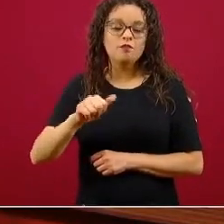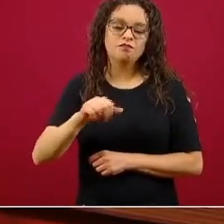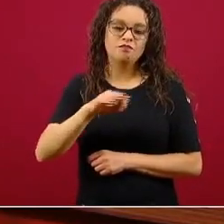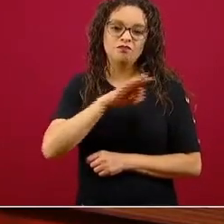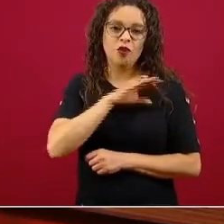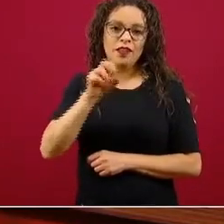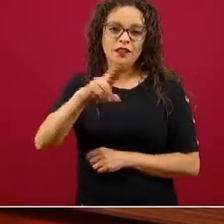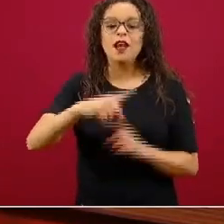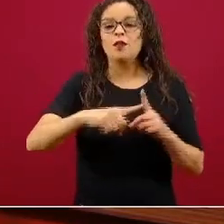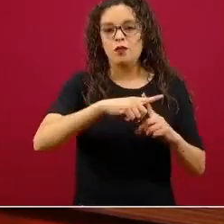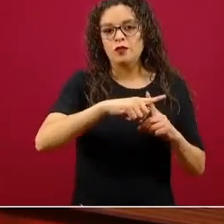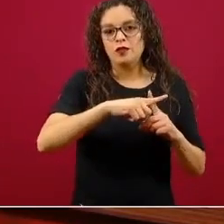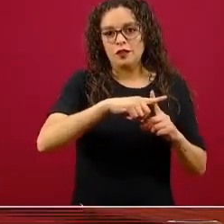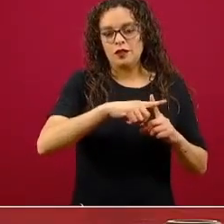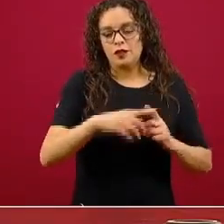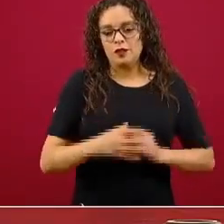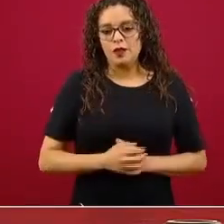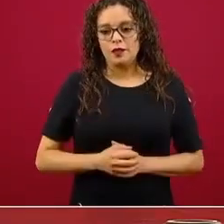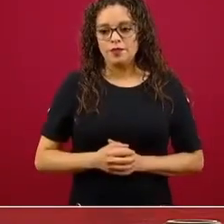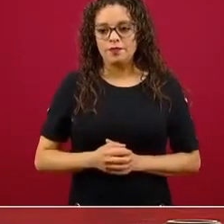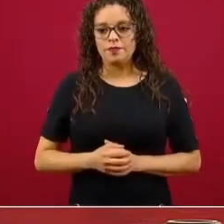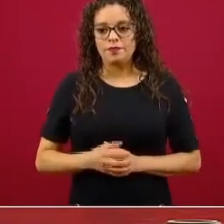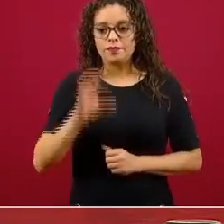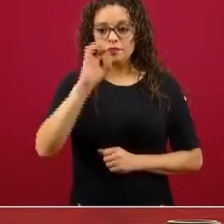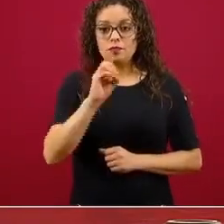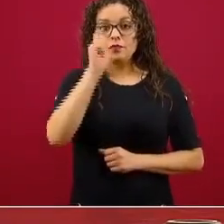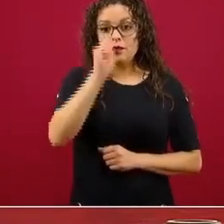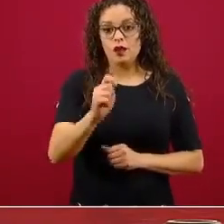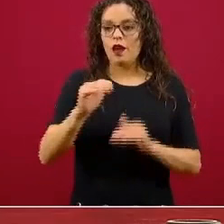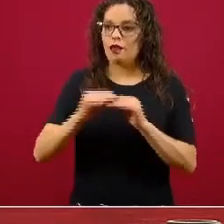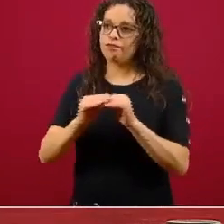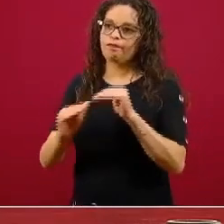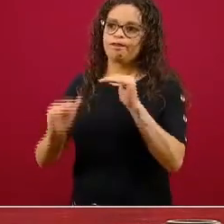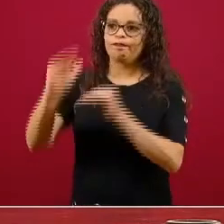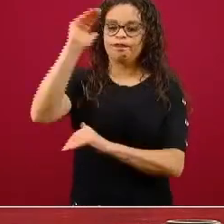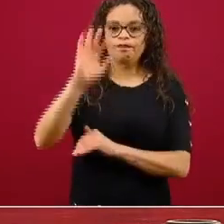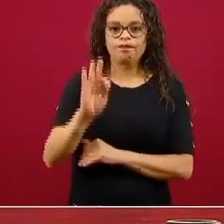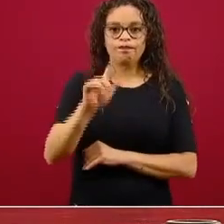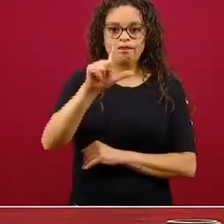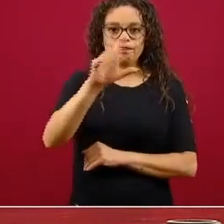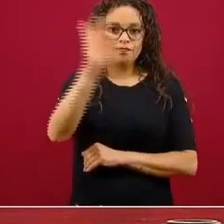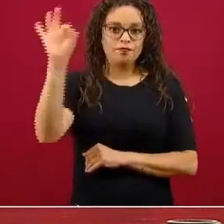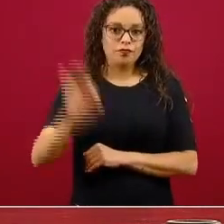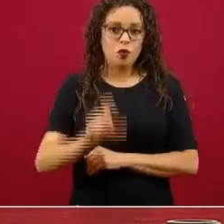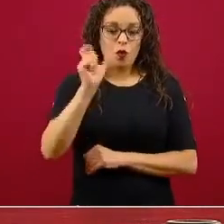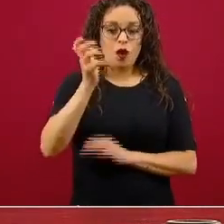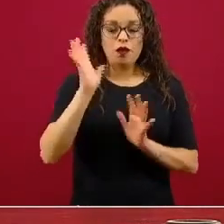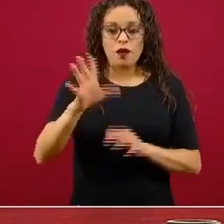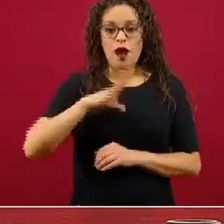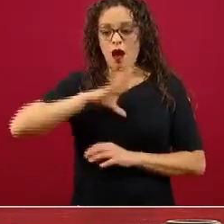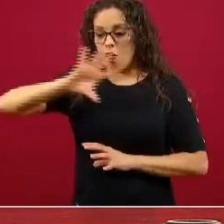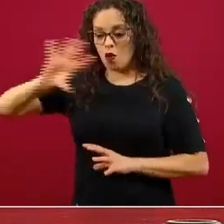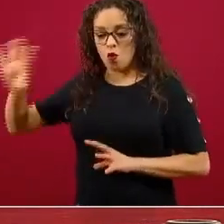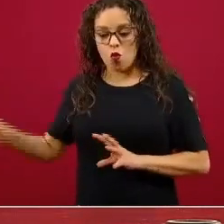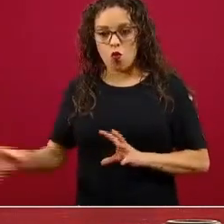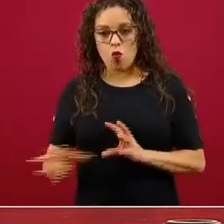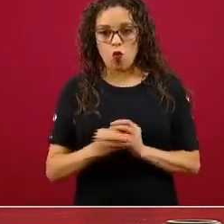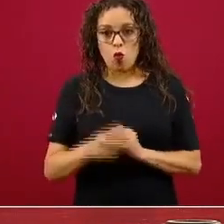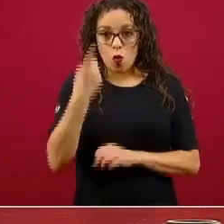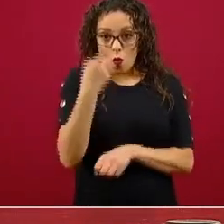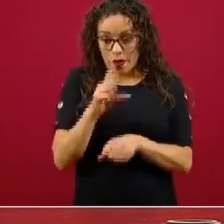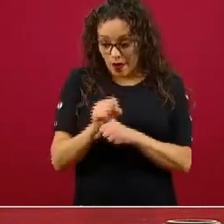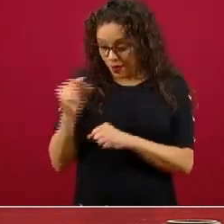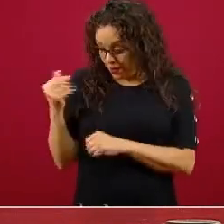que veamos todavía un incremento superior al 47 cuando tengamos el concentrado de la semana más reciente, que se presentará el